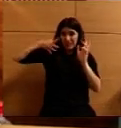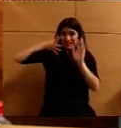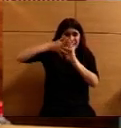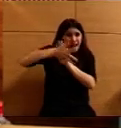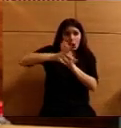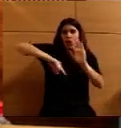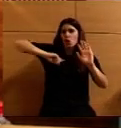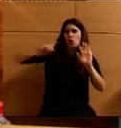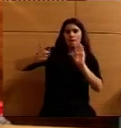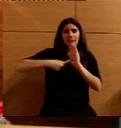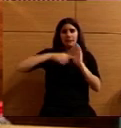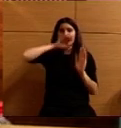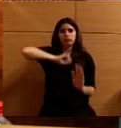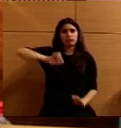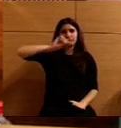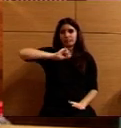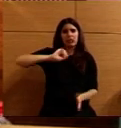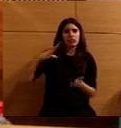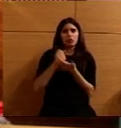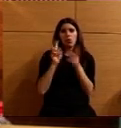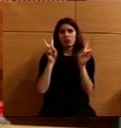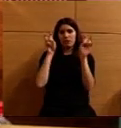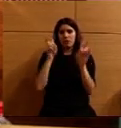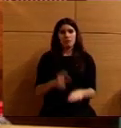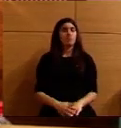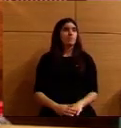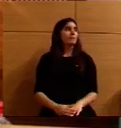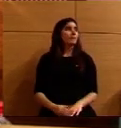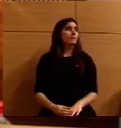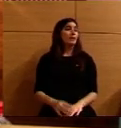absolutamente extraordinaria del tema.